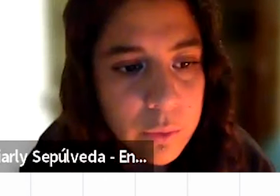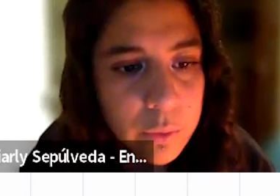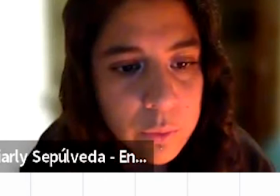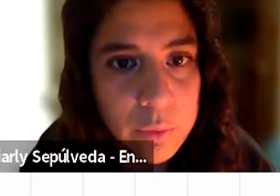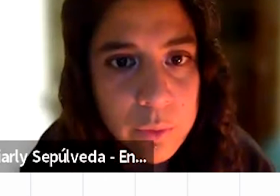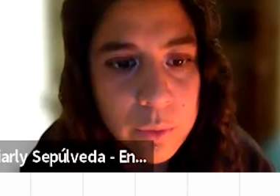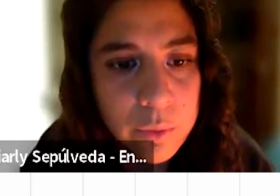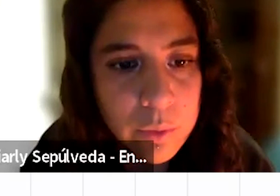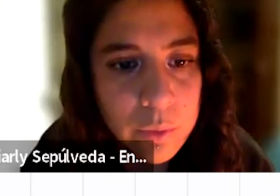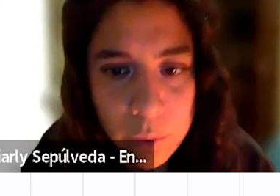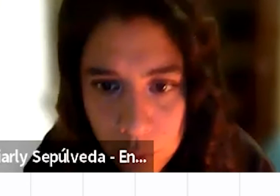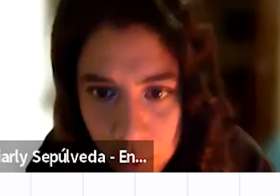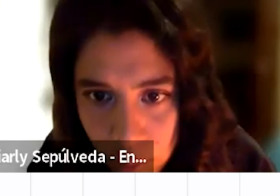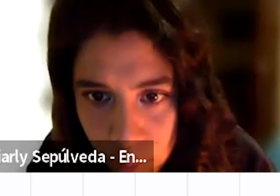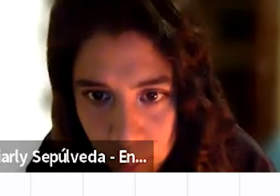Minutito.